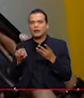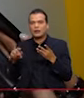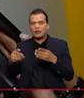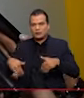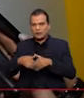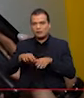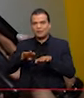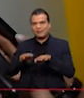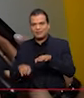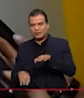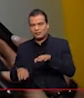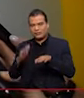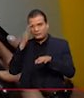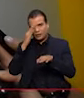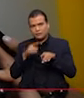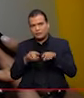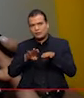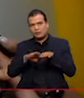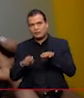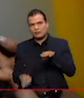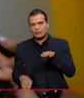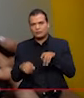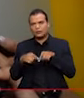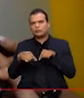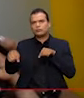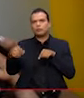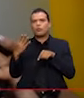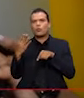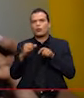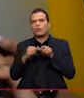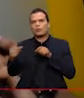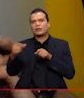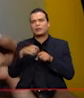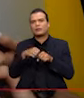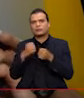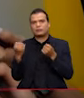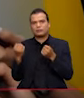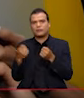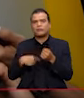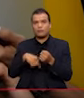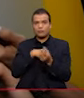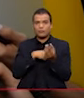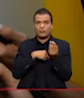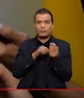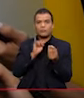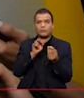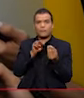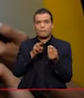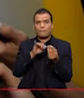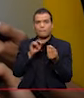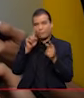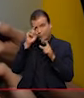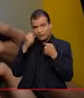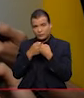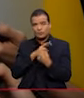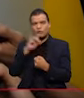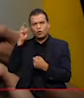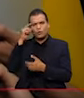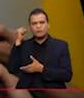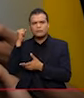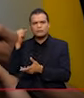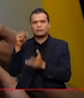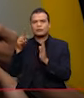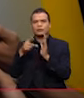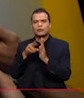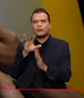donde tenemos pérdida de unos 40 metros de vía, y el INVIAS va a cofinanciar junto a la Gobernación del Valle 2.500 millones de